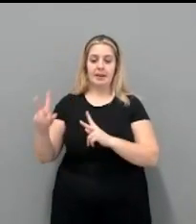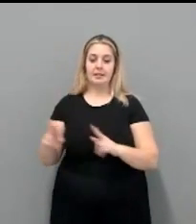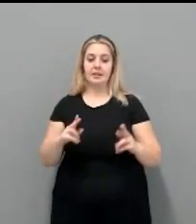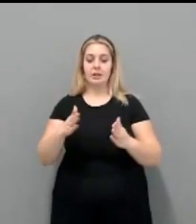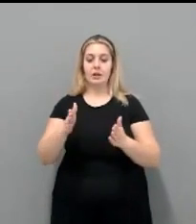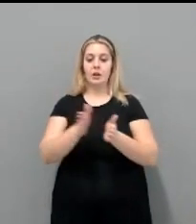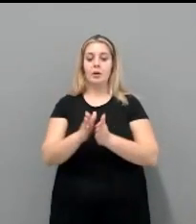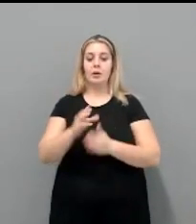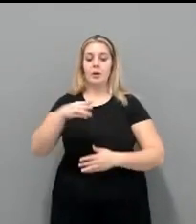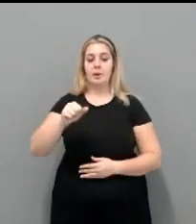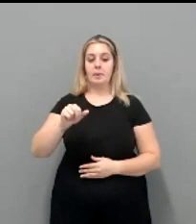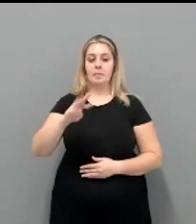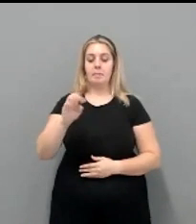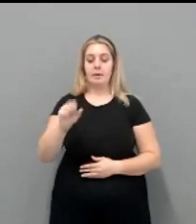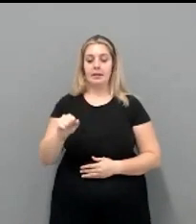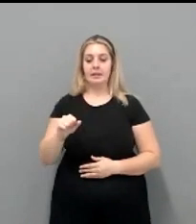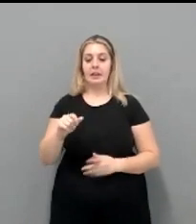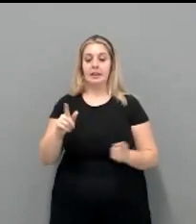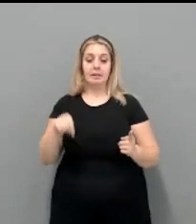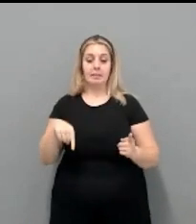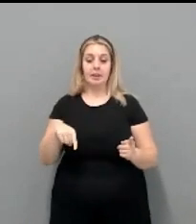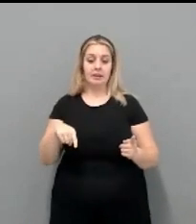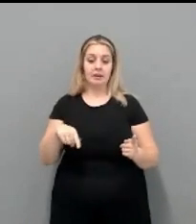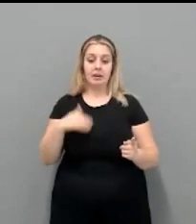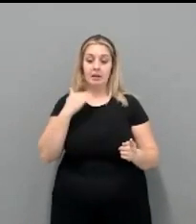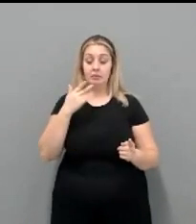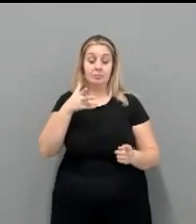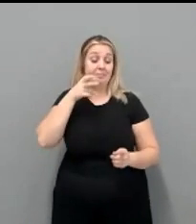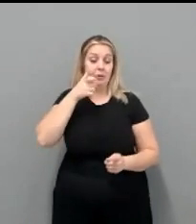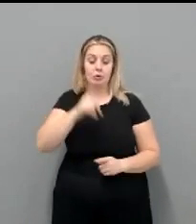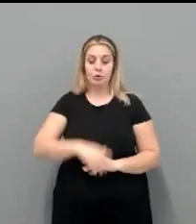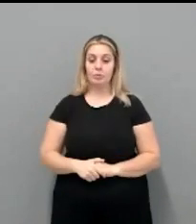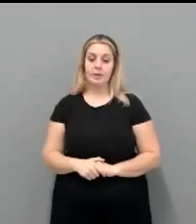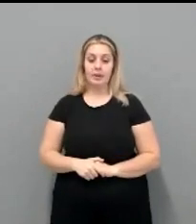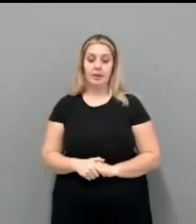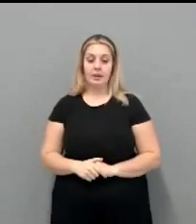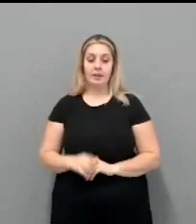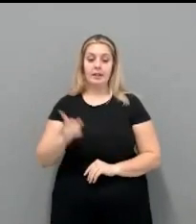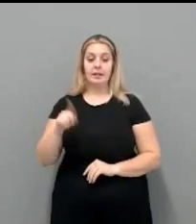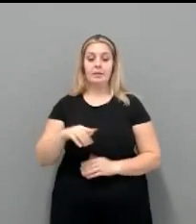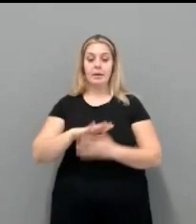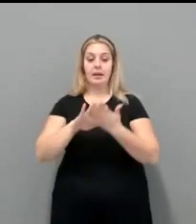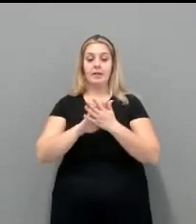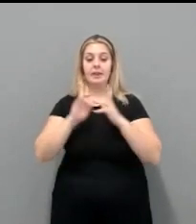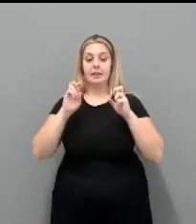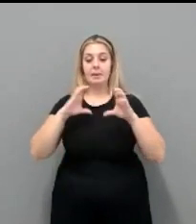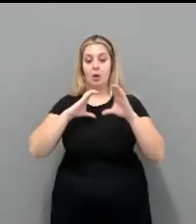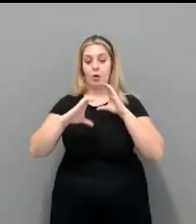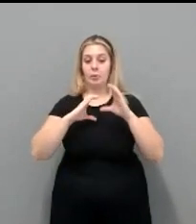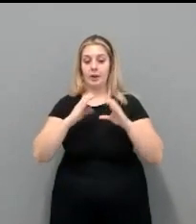Marta, que es pedagoga terapéutica y obviamente también trabaja todo el tema de la comunicación.